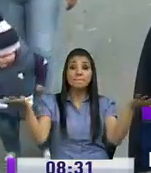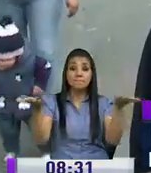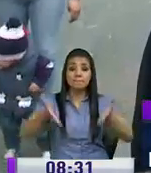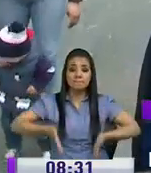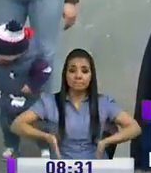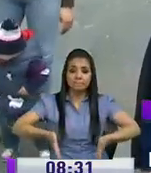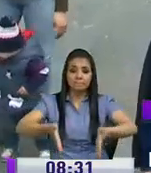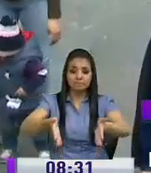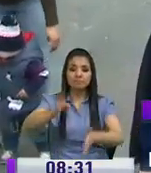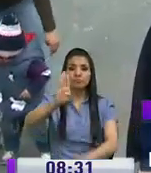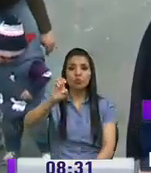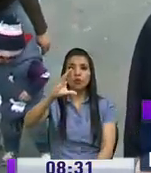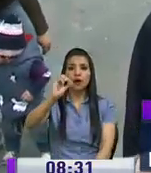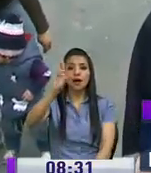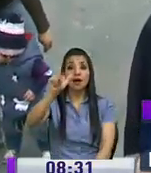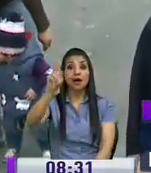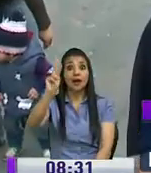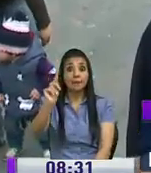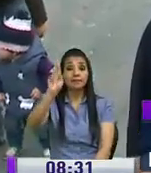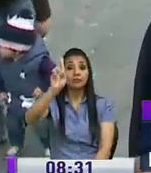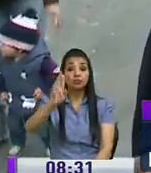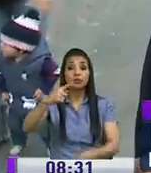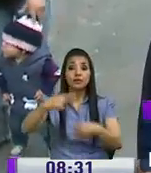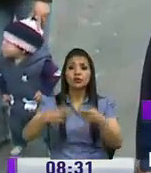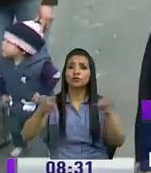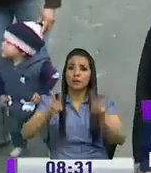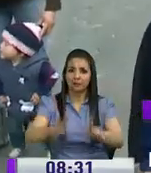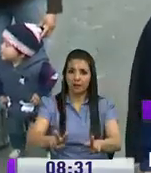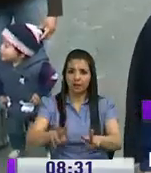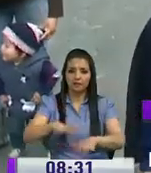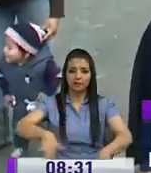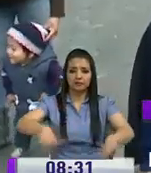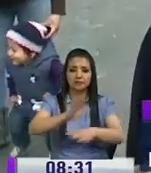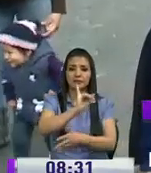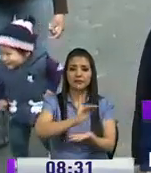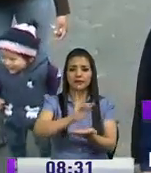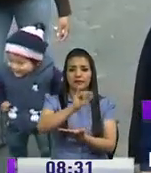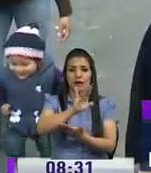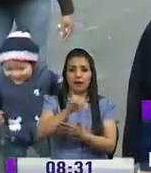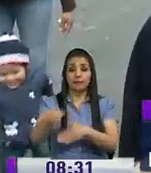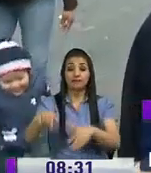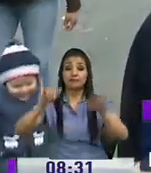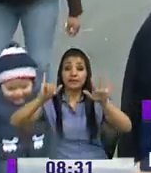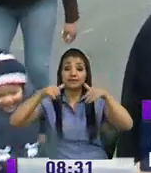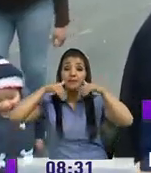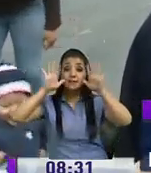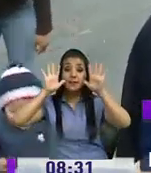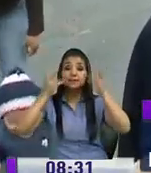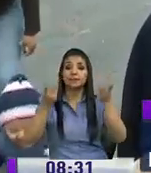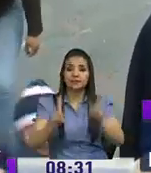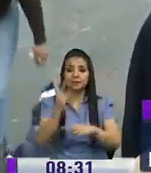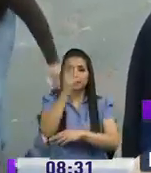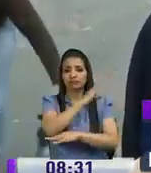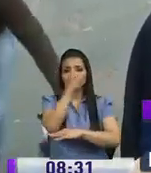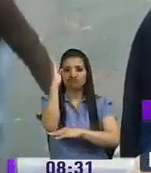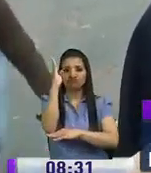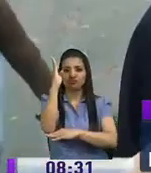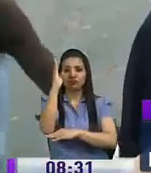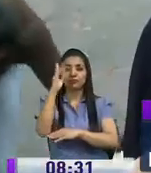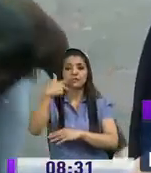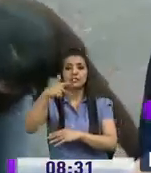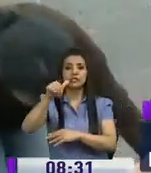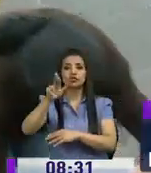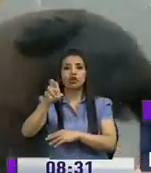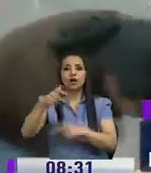avenida Marta Bucarán, en el sur de Quito, Ciudadela y Barra. Y el día 6 de diciembre a partir de las 12 en San Luis de